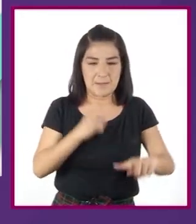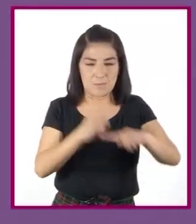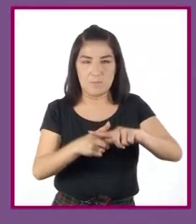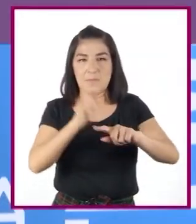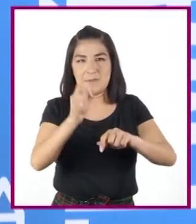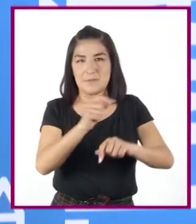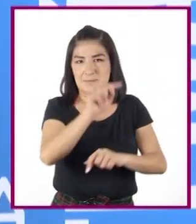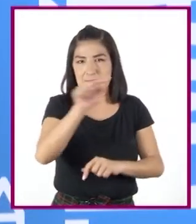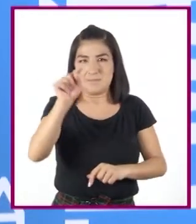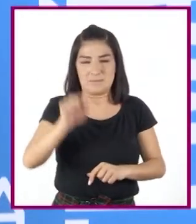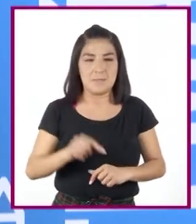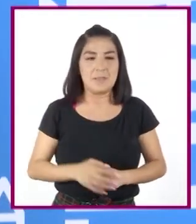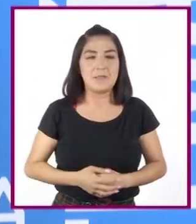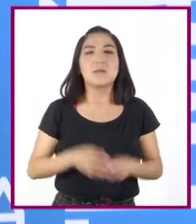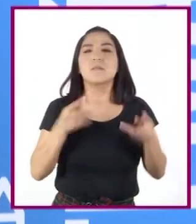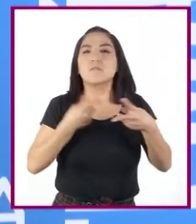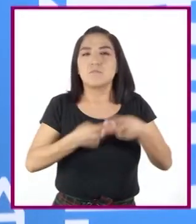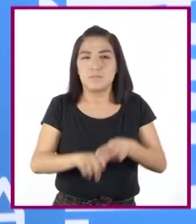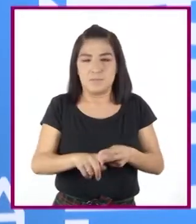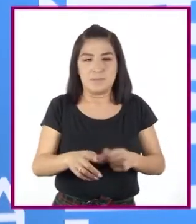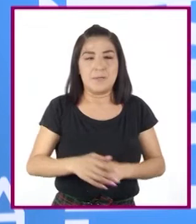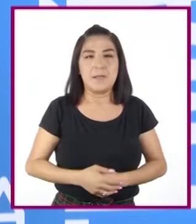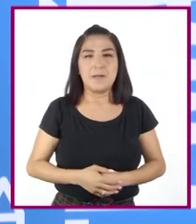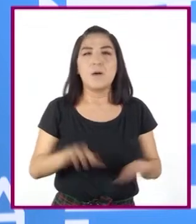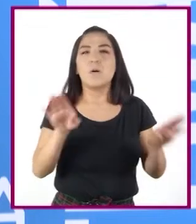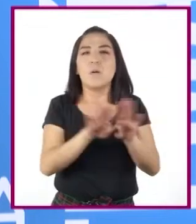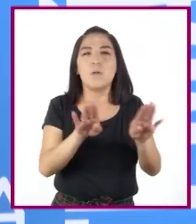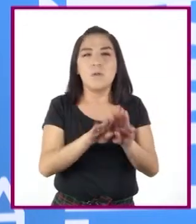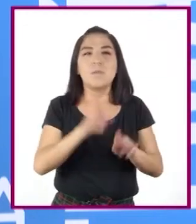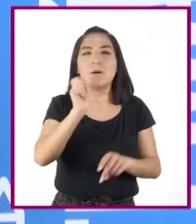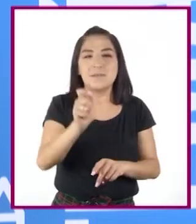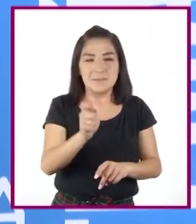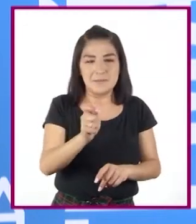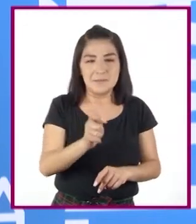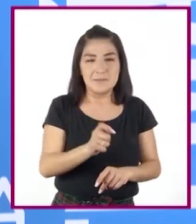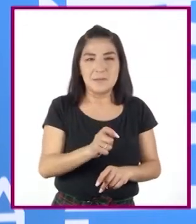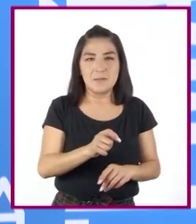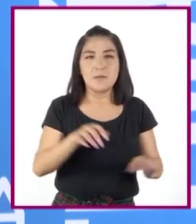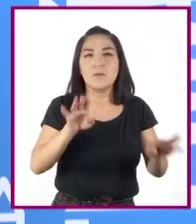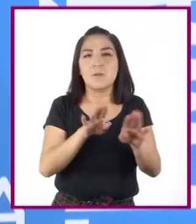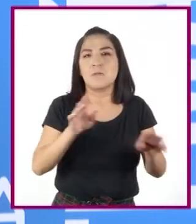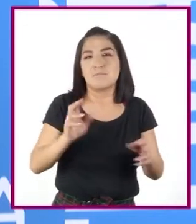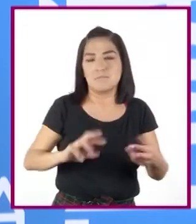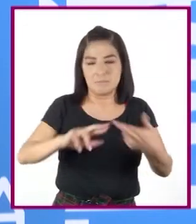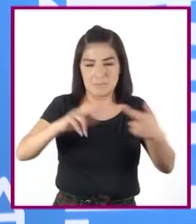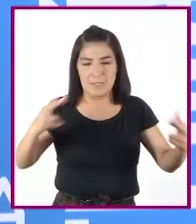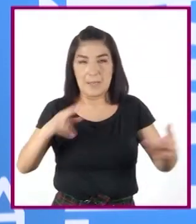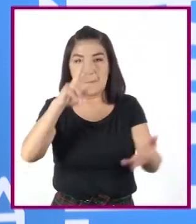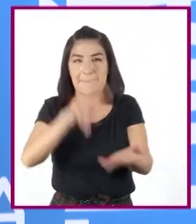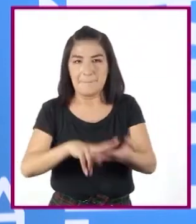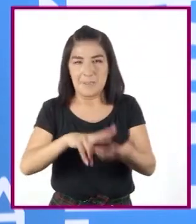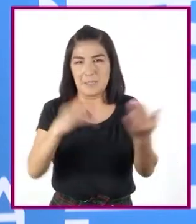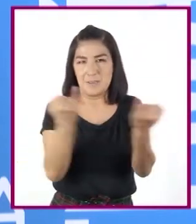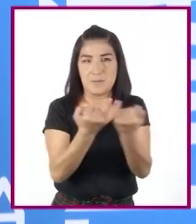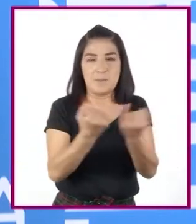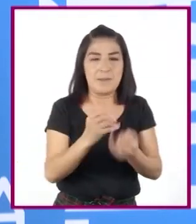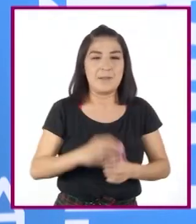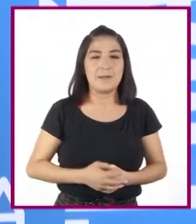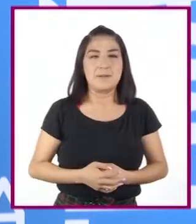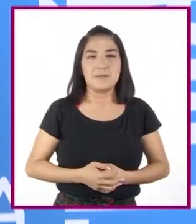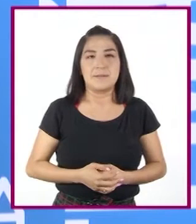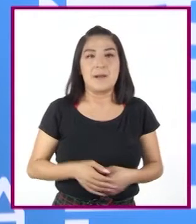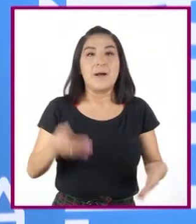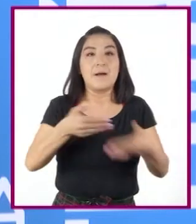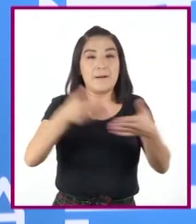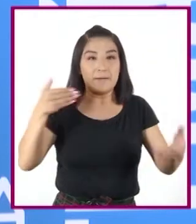cartesiano. Comencemos con un problema que implique una relación de proporcionalidad. Pero antes, alumnas y